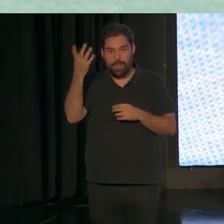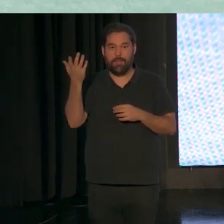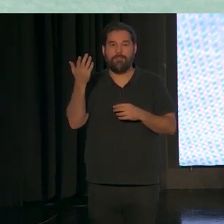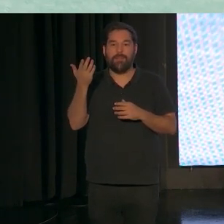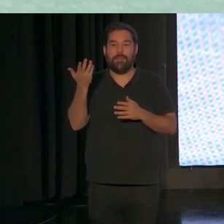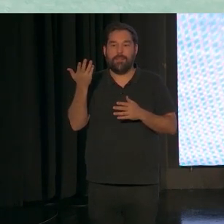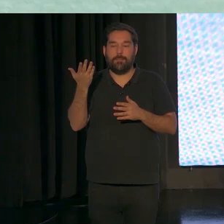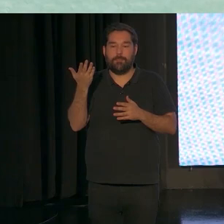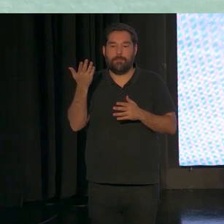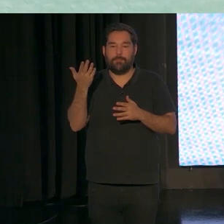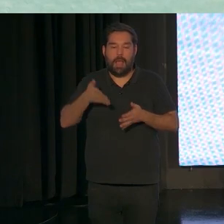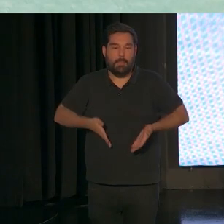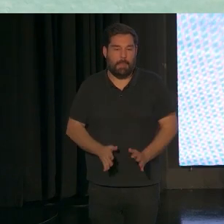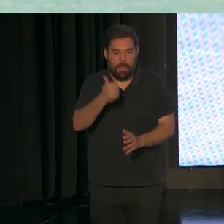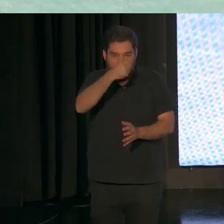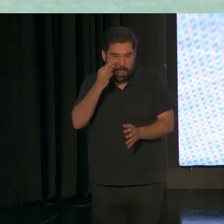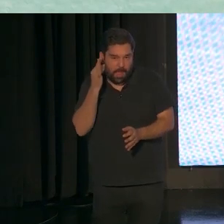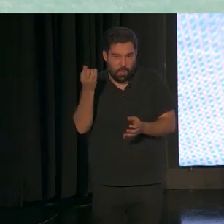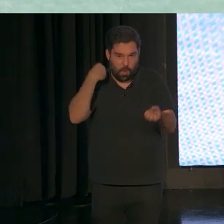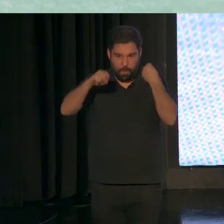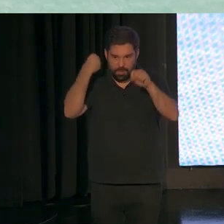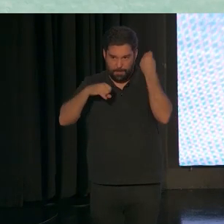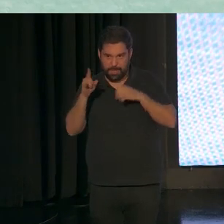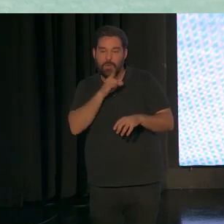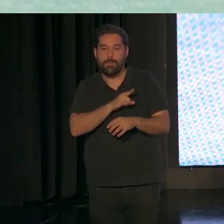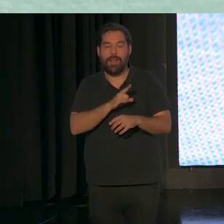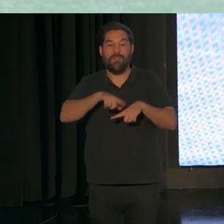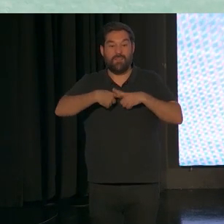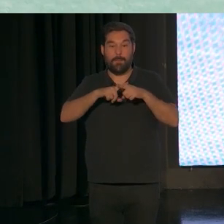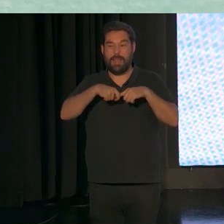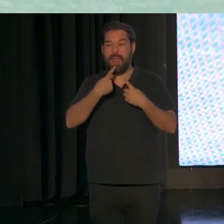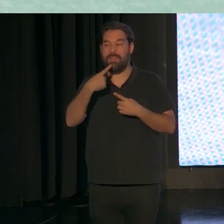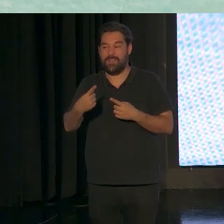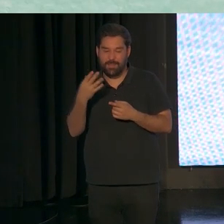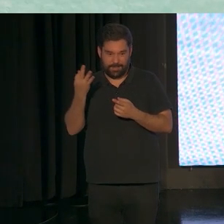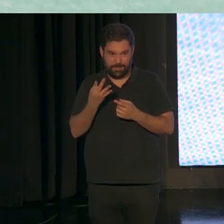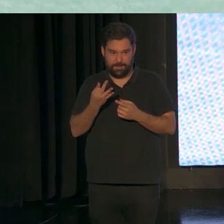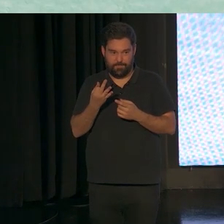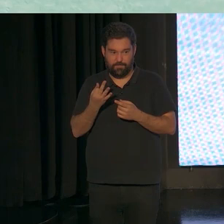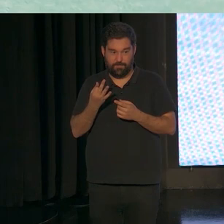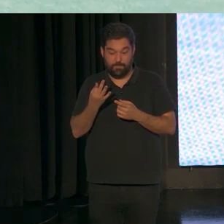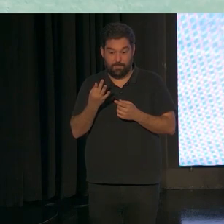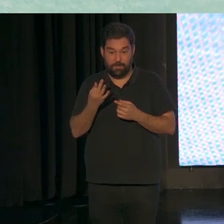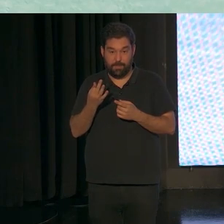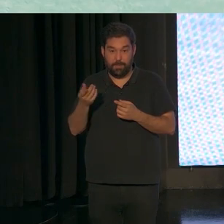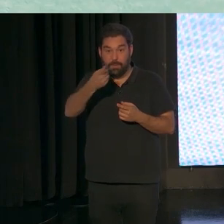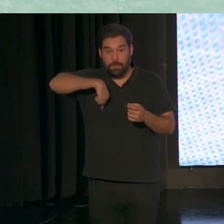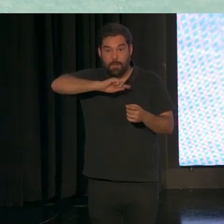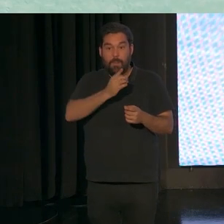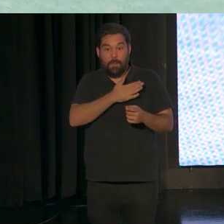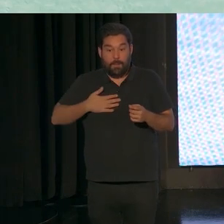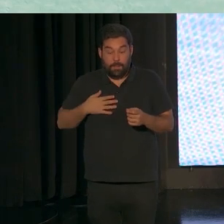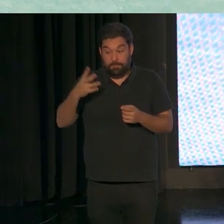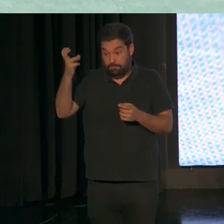zapatilla que no saben qué hacer con ellos que no sé qué y las familias habían dicho quieres que venga que venga a a ver un poquito cómo